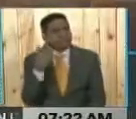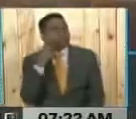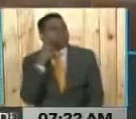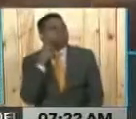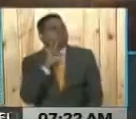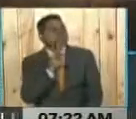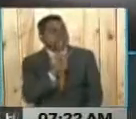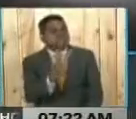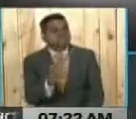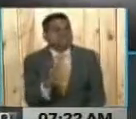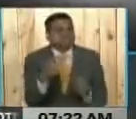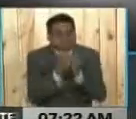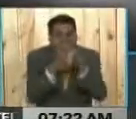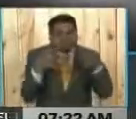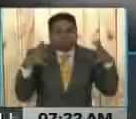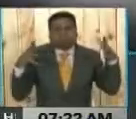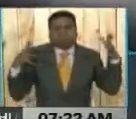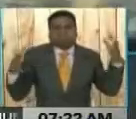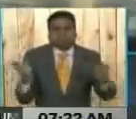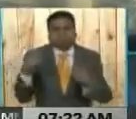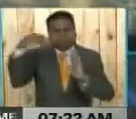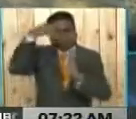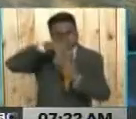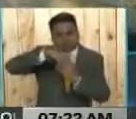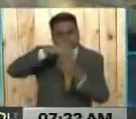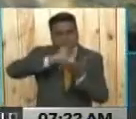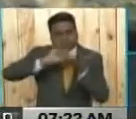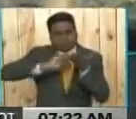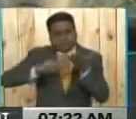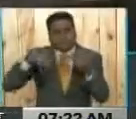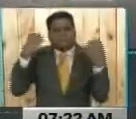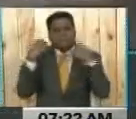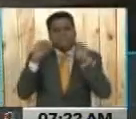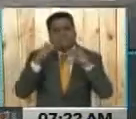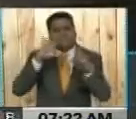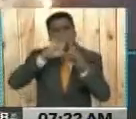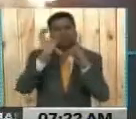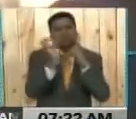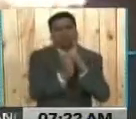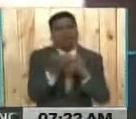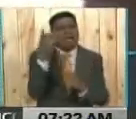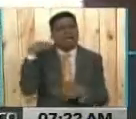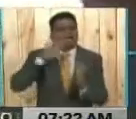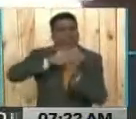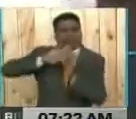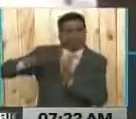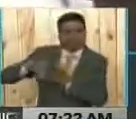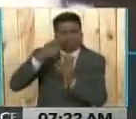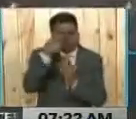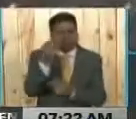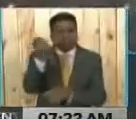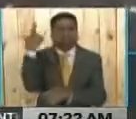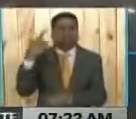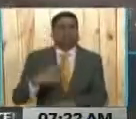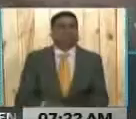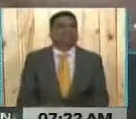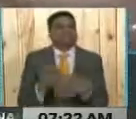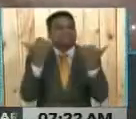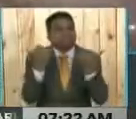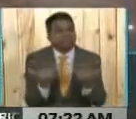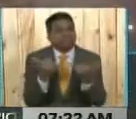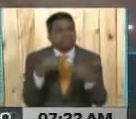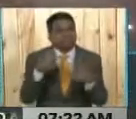y que puede en esa ampliación del concepto incluir prácticas culturales que habían sido despreciadas, que habían sido invisibilizadas. Y el cultor